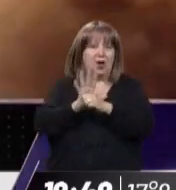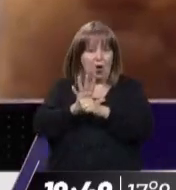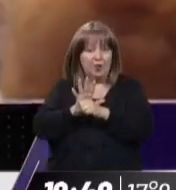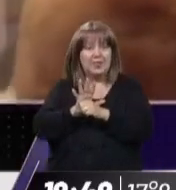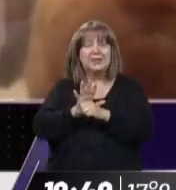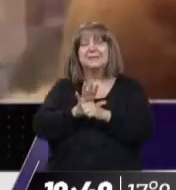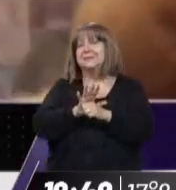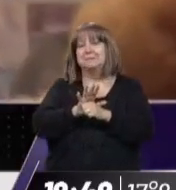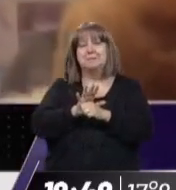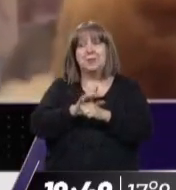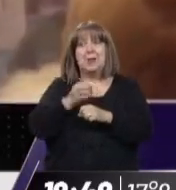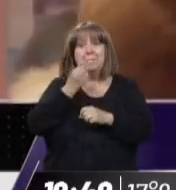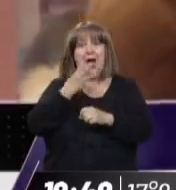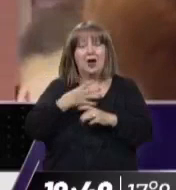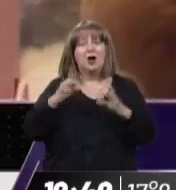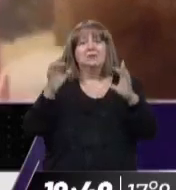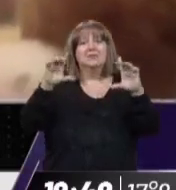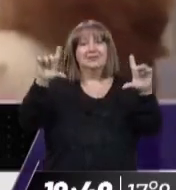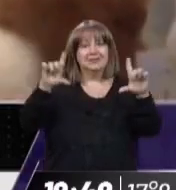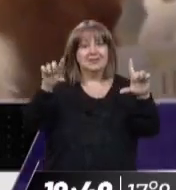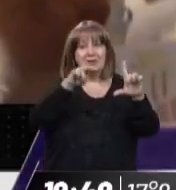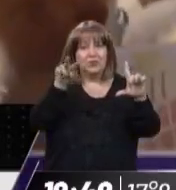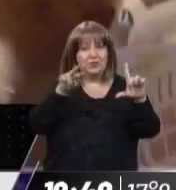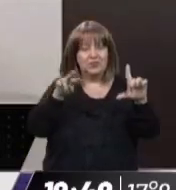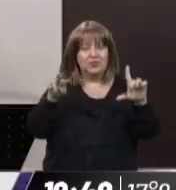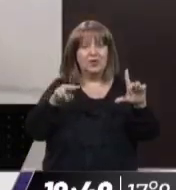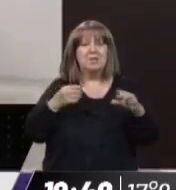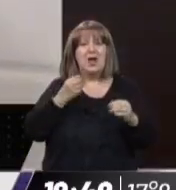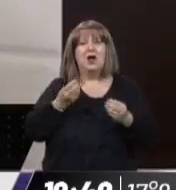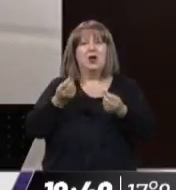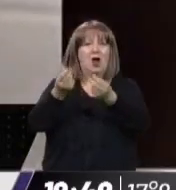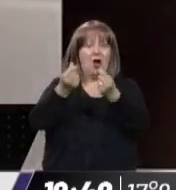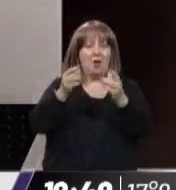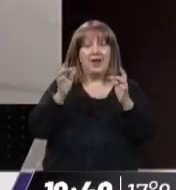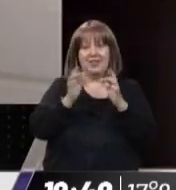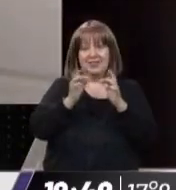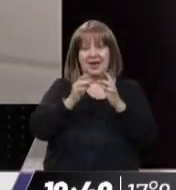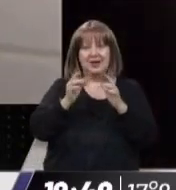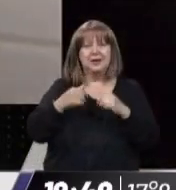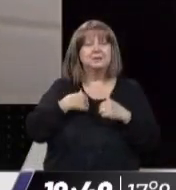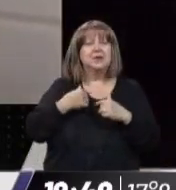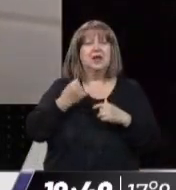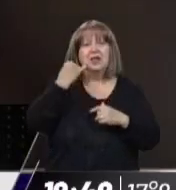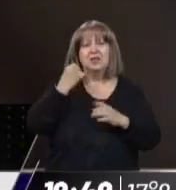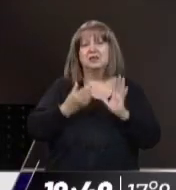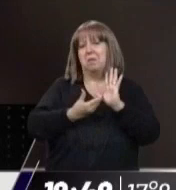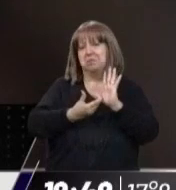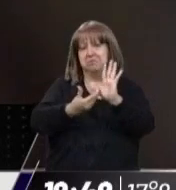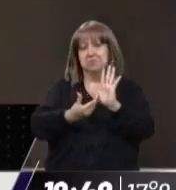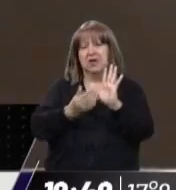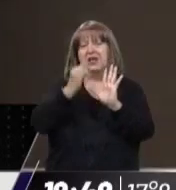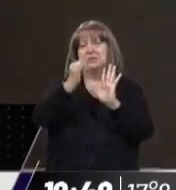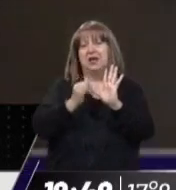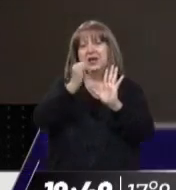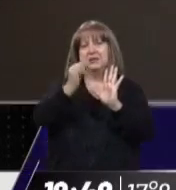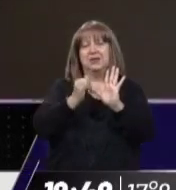país, la venta online en línea gana terreno sobre la venta presencial. Por eso Chao promociona sus productos en Taobao, la mayor